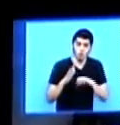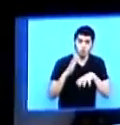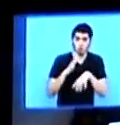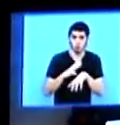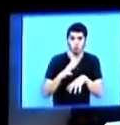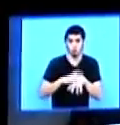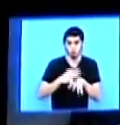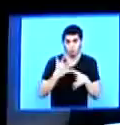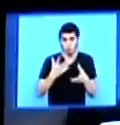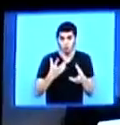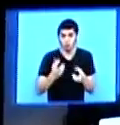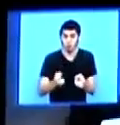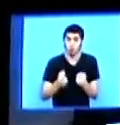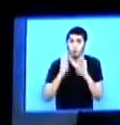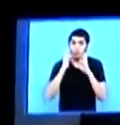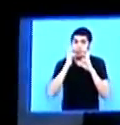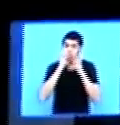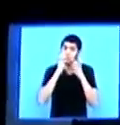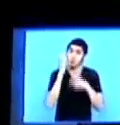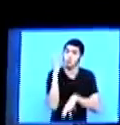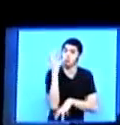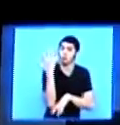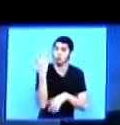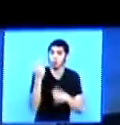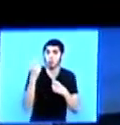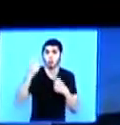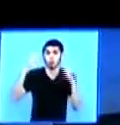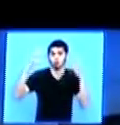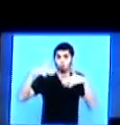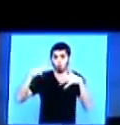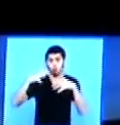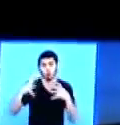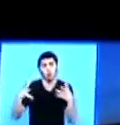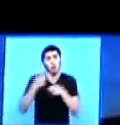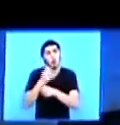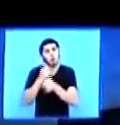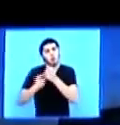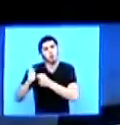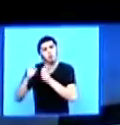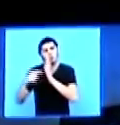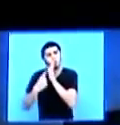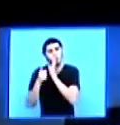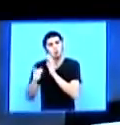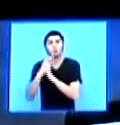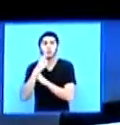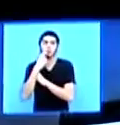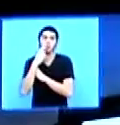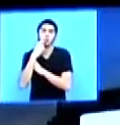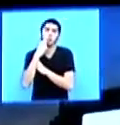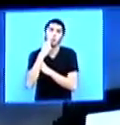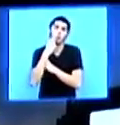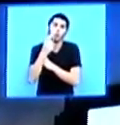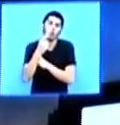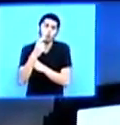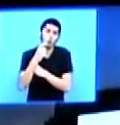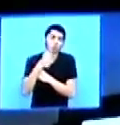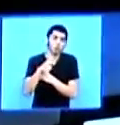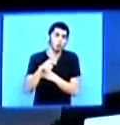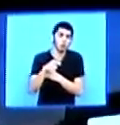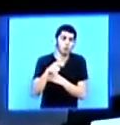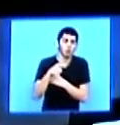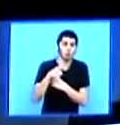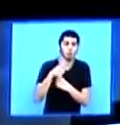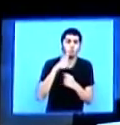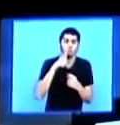estos cultivos, el maíz y el girasol. Desde la Bolsa de Cereales de Buenos Aires confirmaron la estimación de superficie con el cereal, que sería